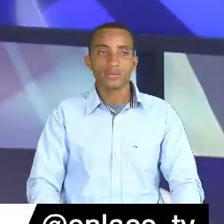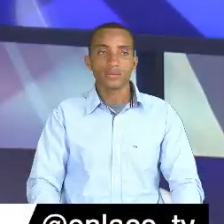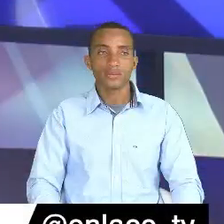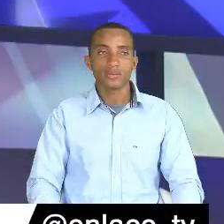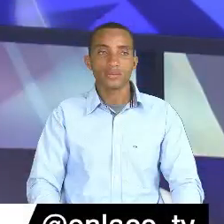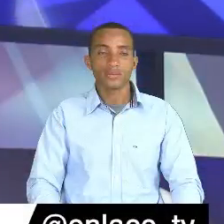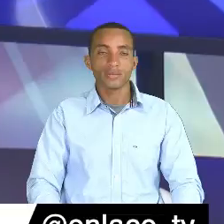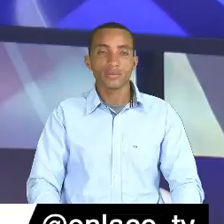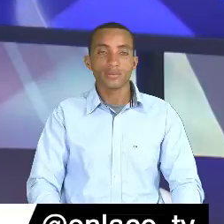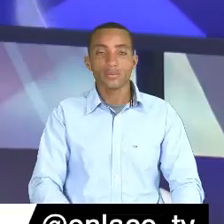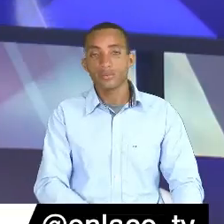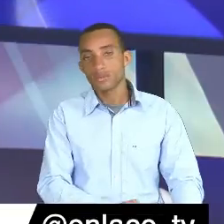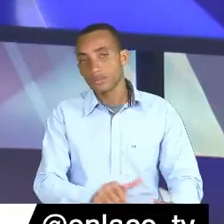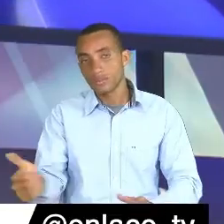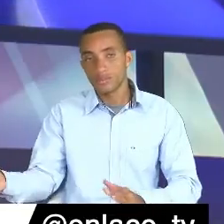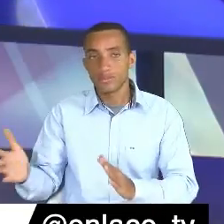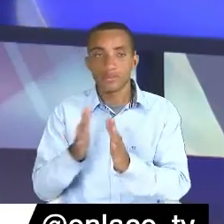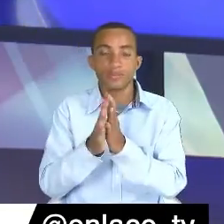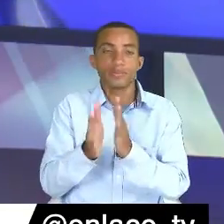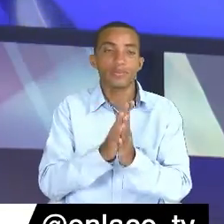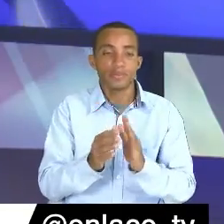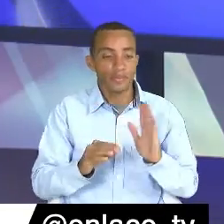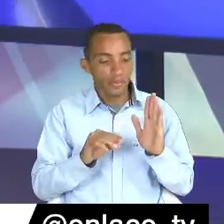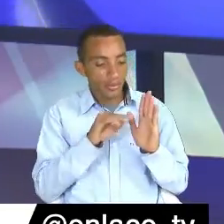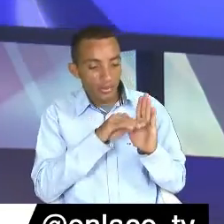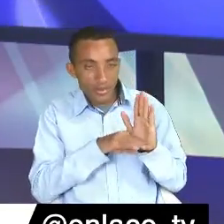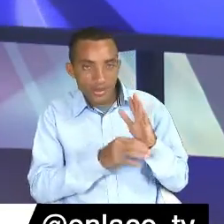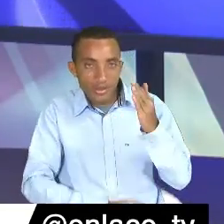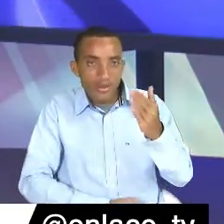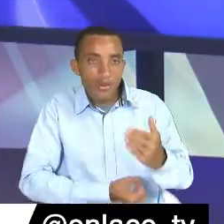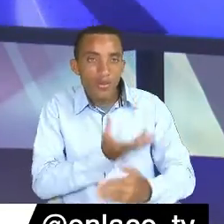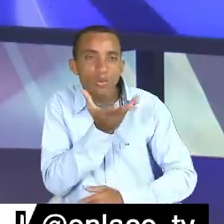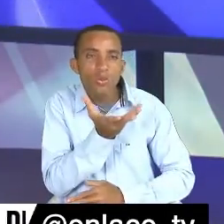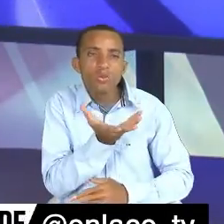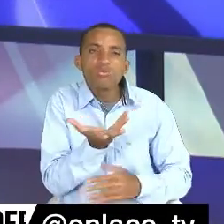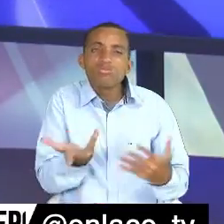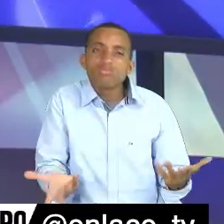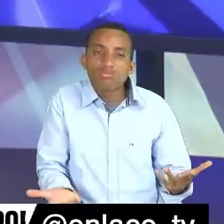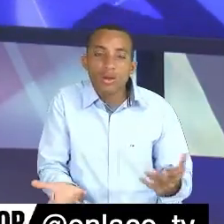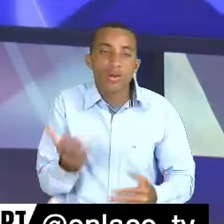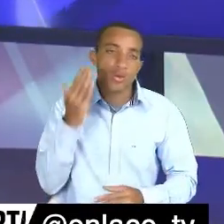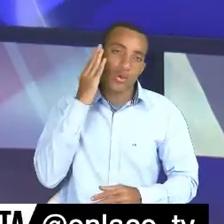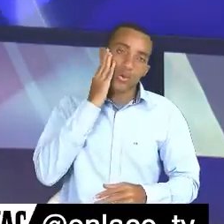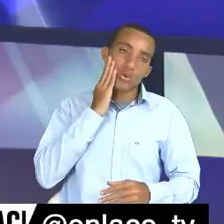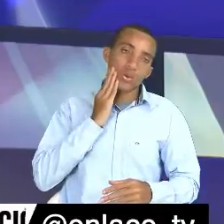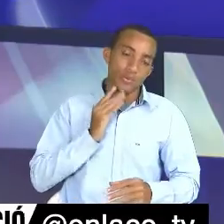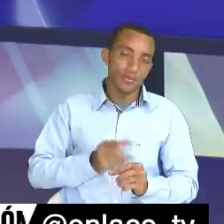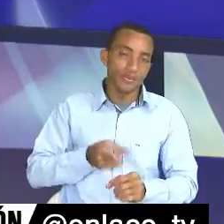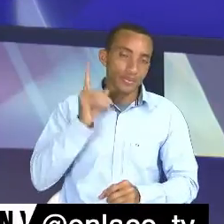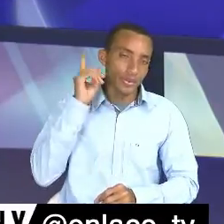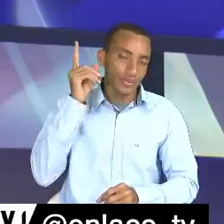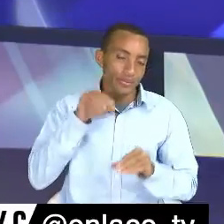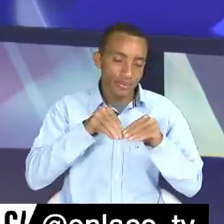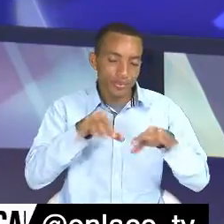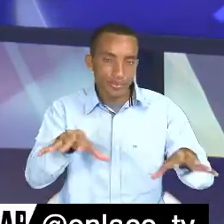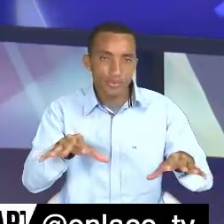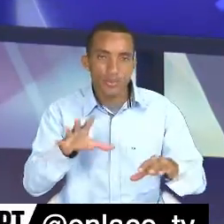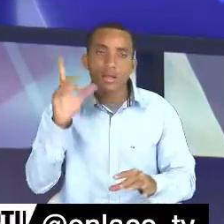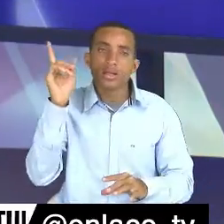En otras noticias, política pública de juventudes espera ser un hecho. Esperan en los próximos días sean escuchados para mostrar